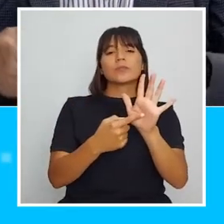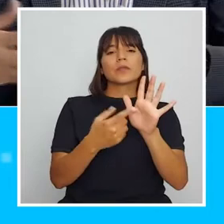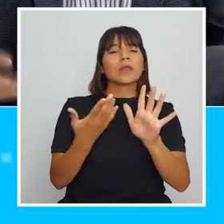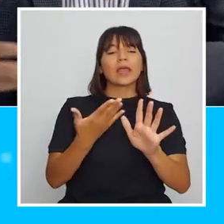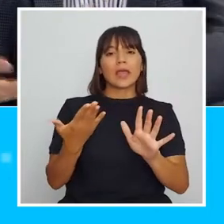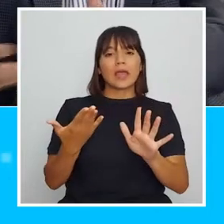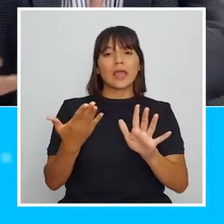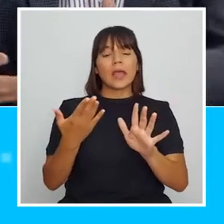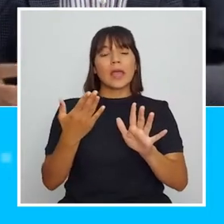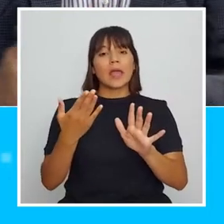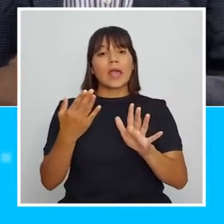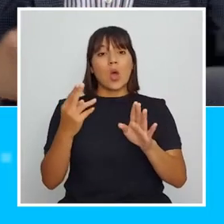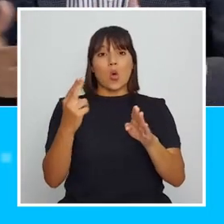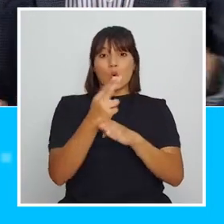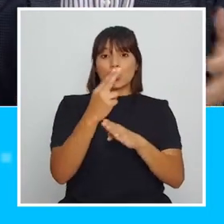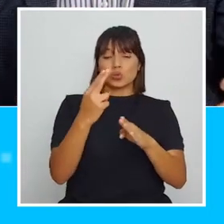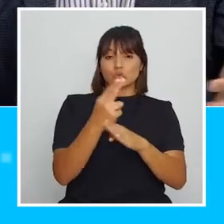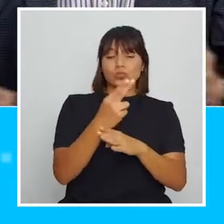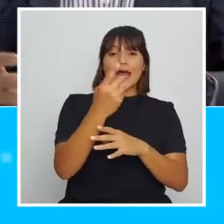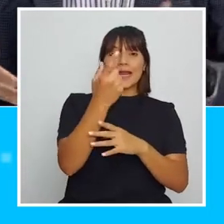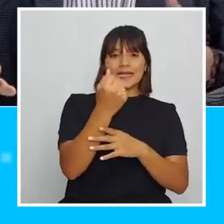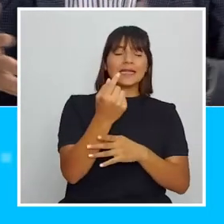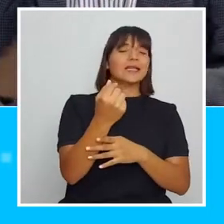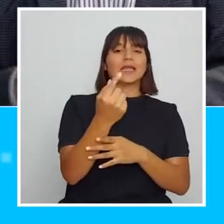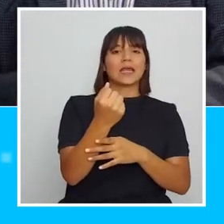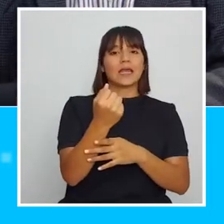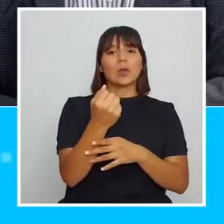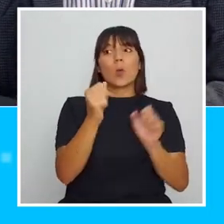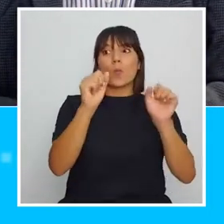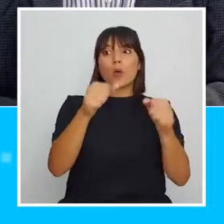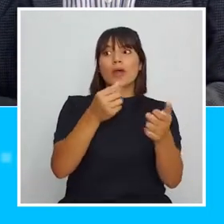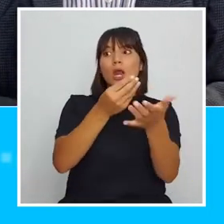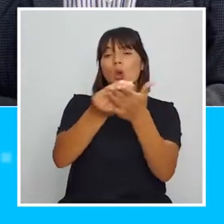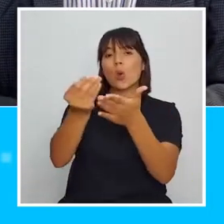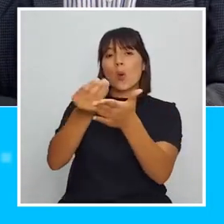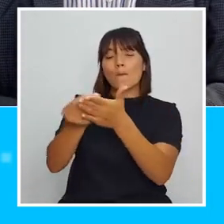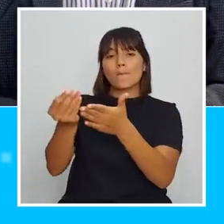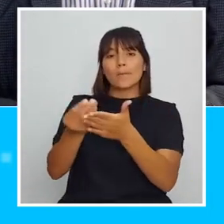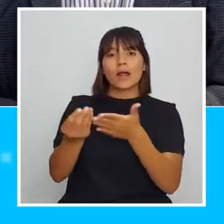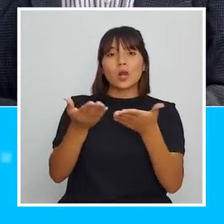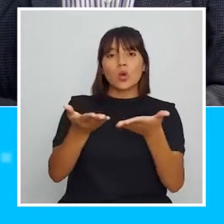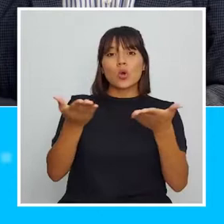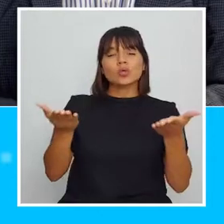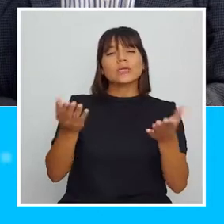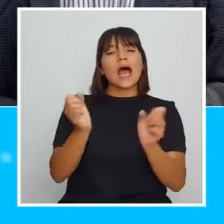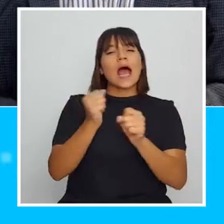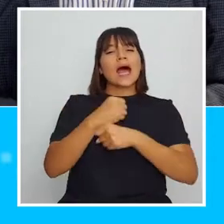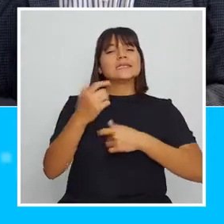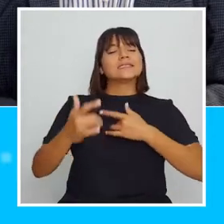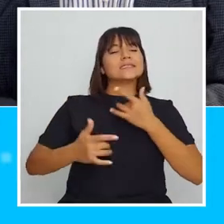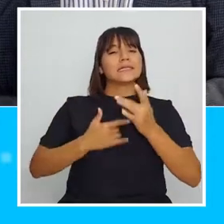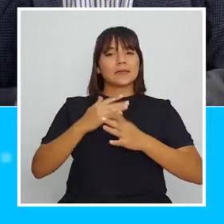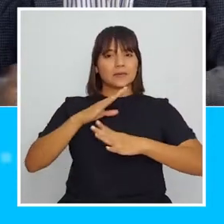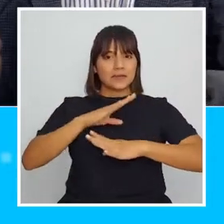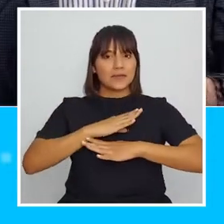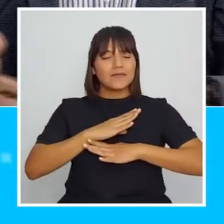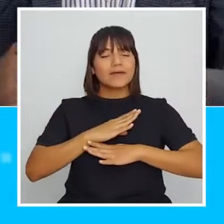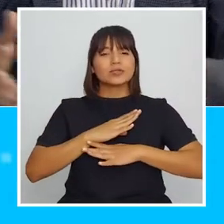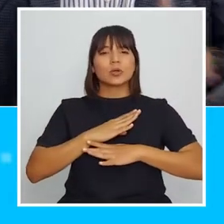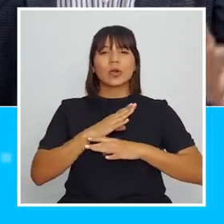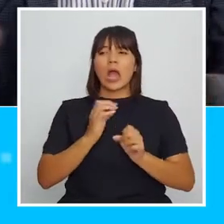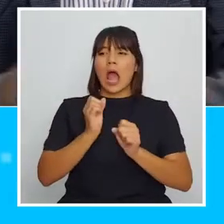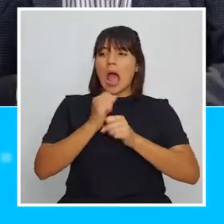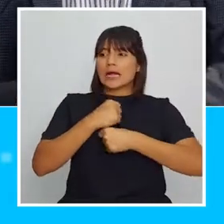el disfrute, el uso del dinero, la adquisición de cosas produce satisfacción, produce